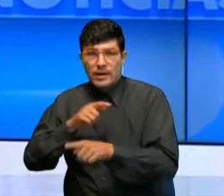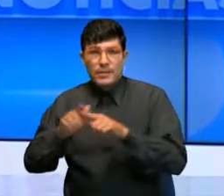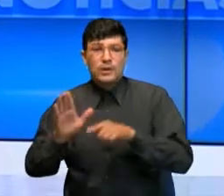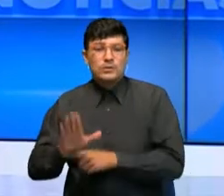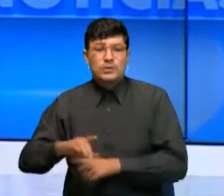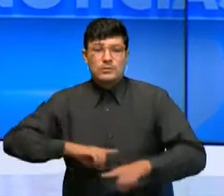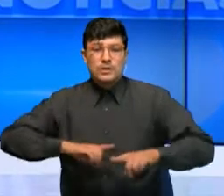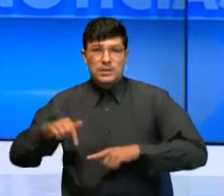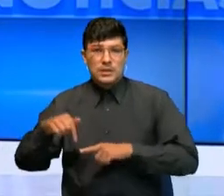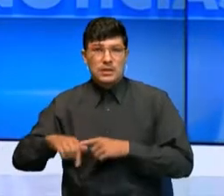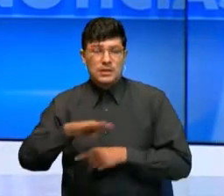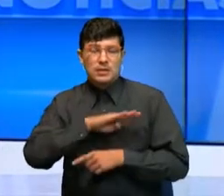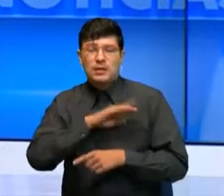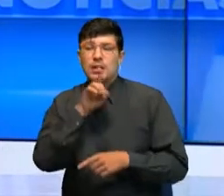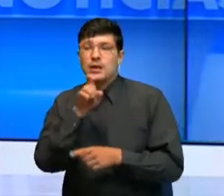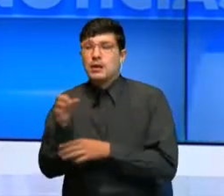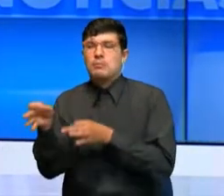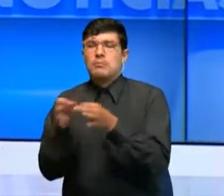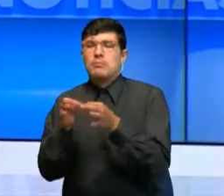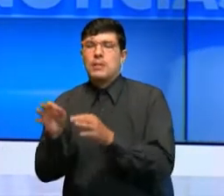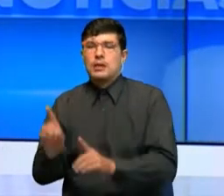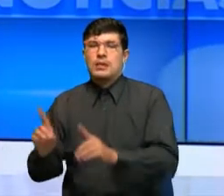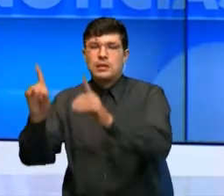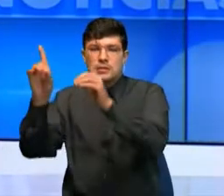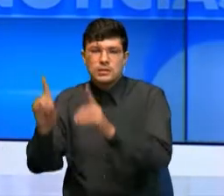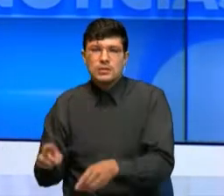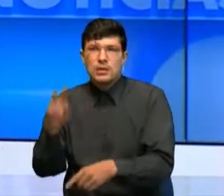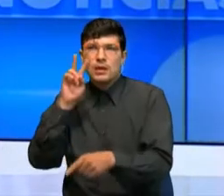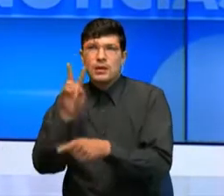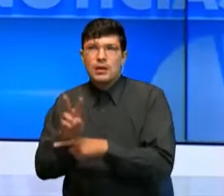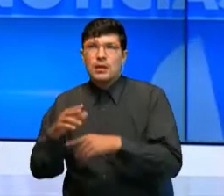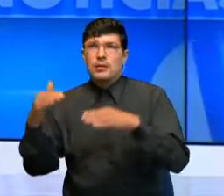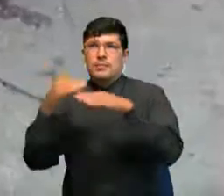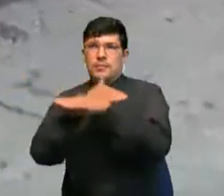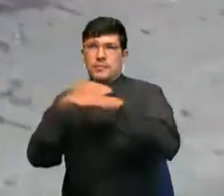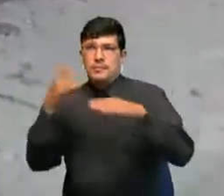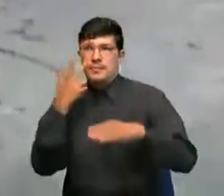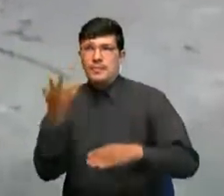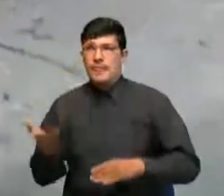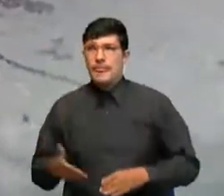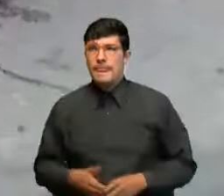municipal explica que son decisiones de seguridad vial